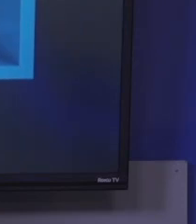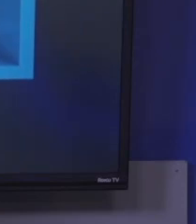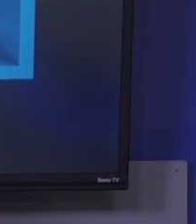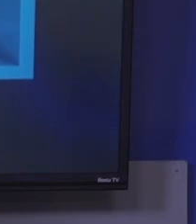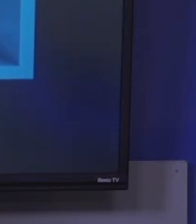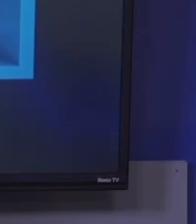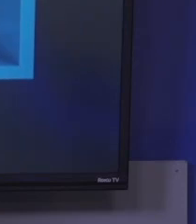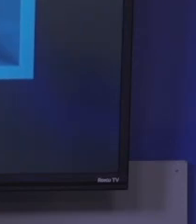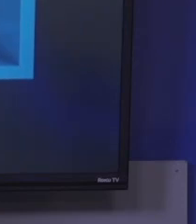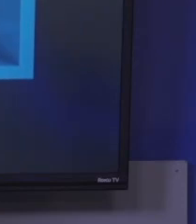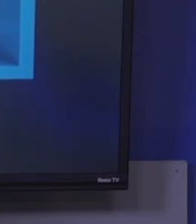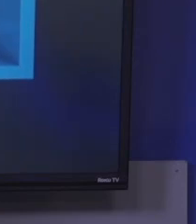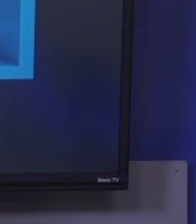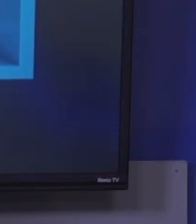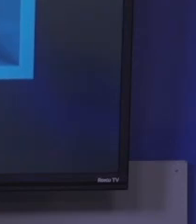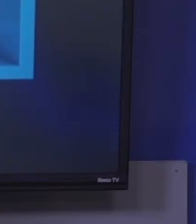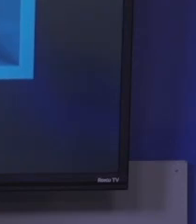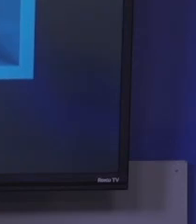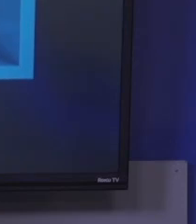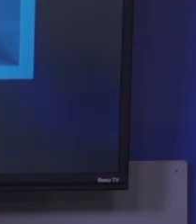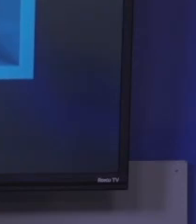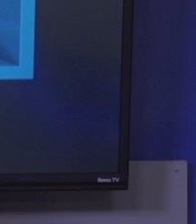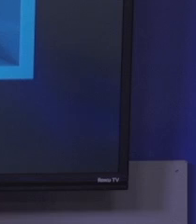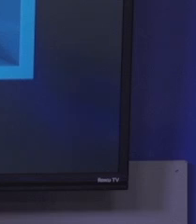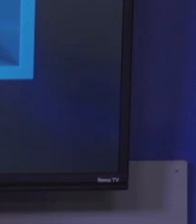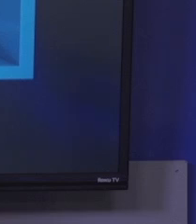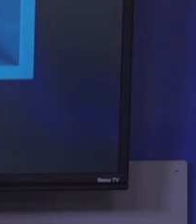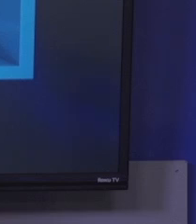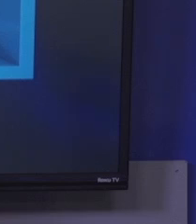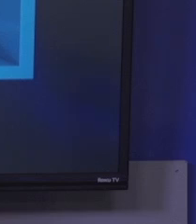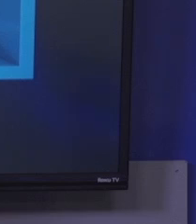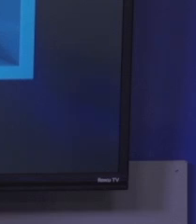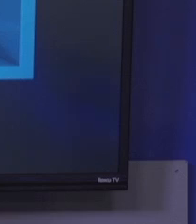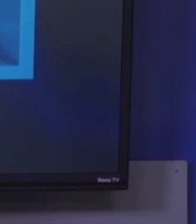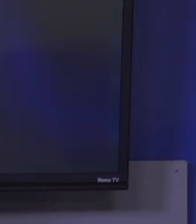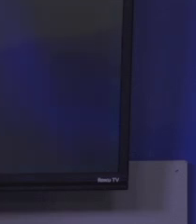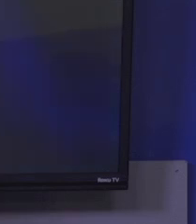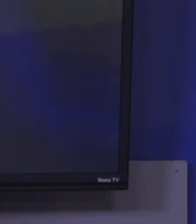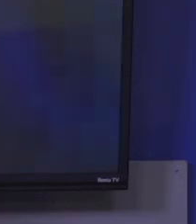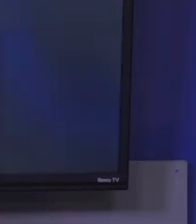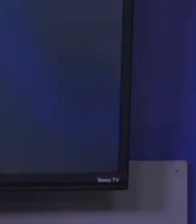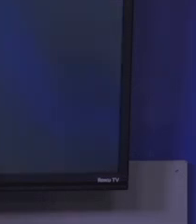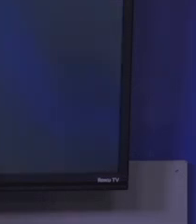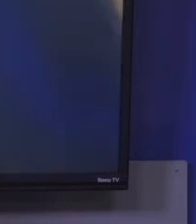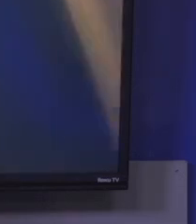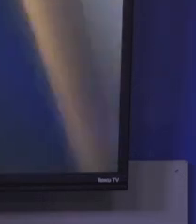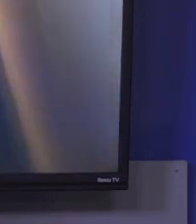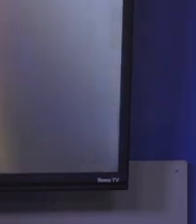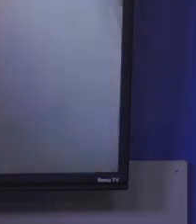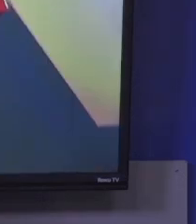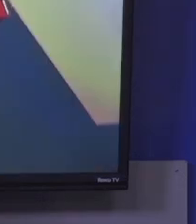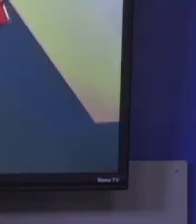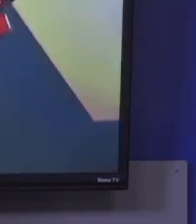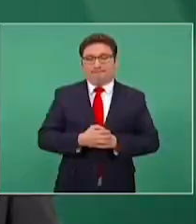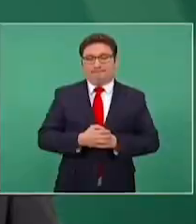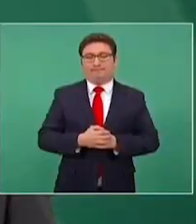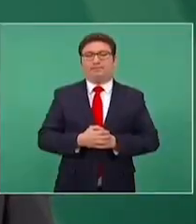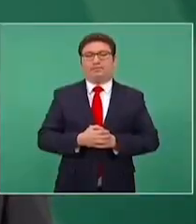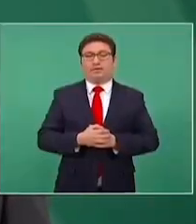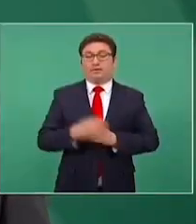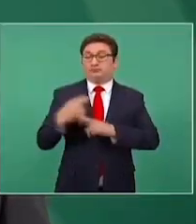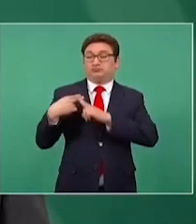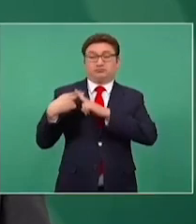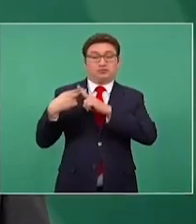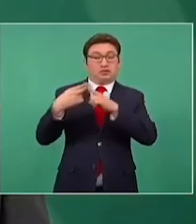la importante reducción en cuanto a la incidencia de nuevos casos e incluso de casos activos en el país, los cuales